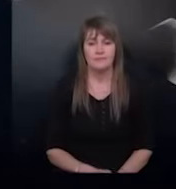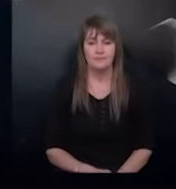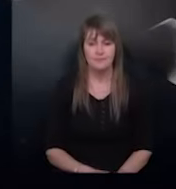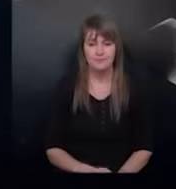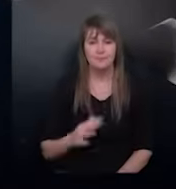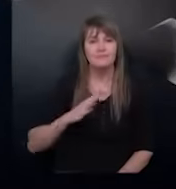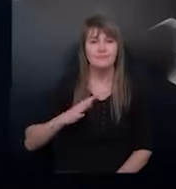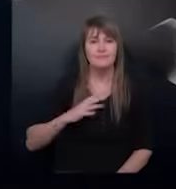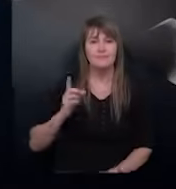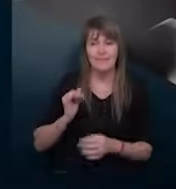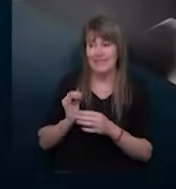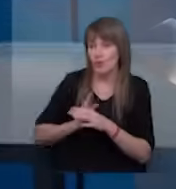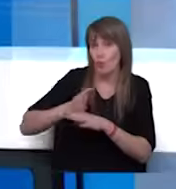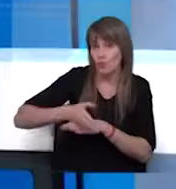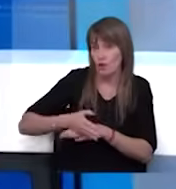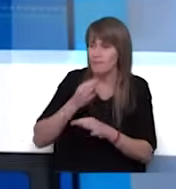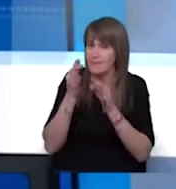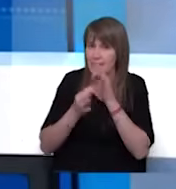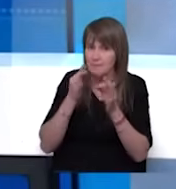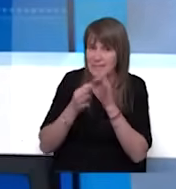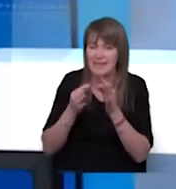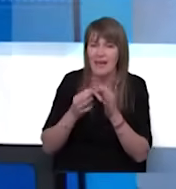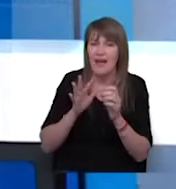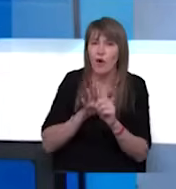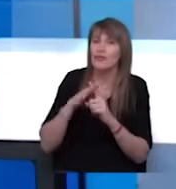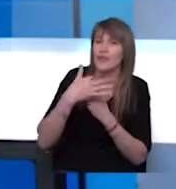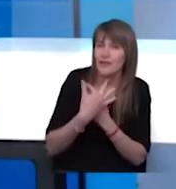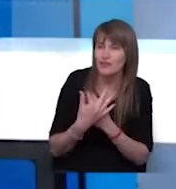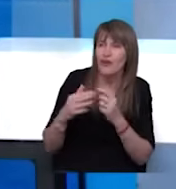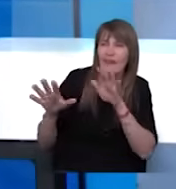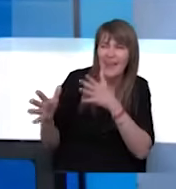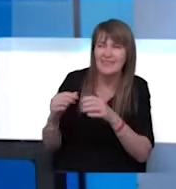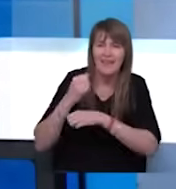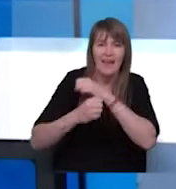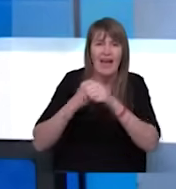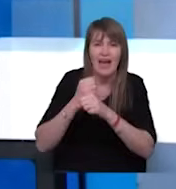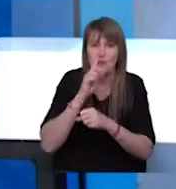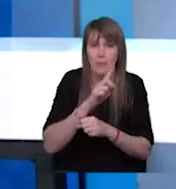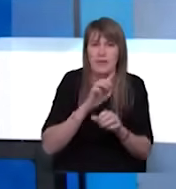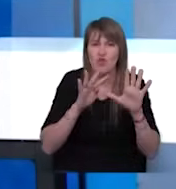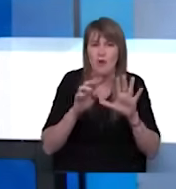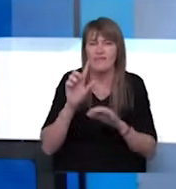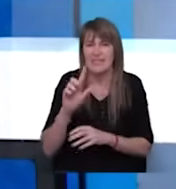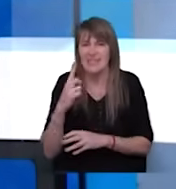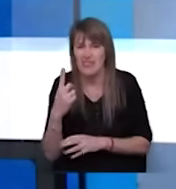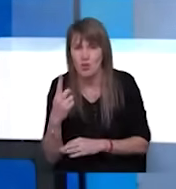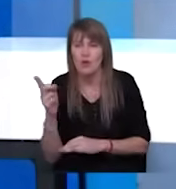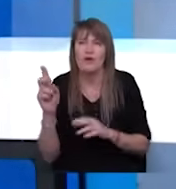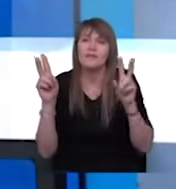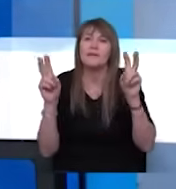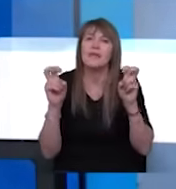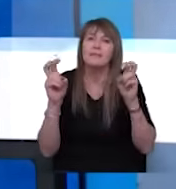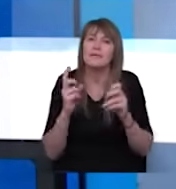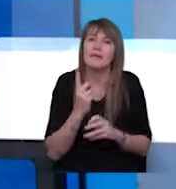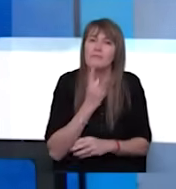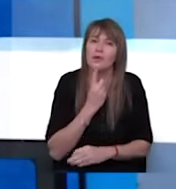Teníamos un poco también la introducción, esto de lo que mencionábamos con Antonio, el contexto, lo que estaba pasando en el año 71, ¿no? La cuestión política también era fundamental. Antes de